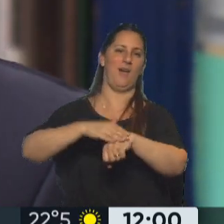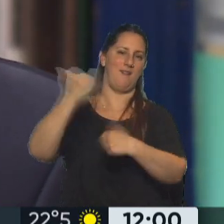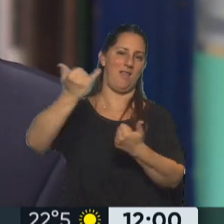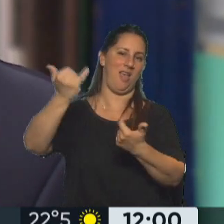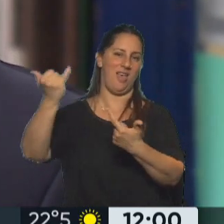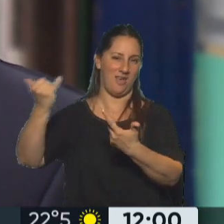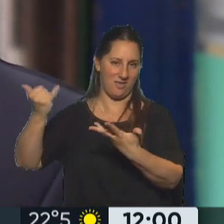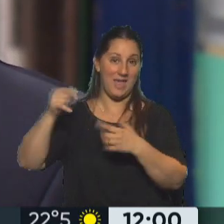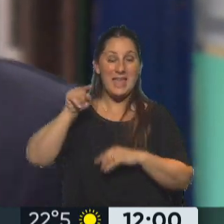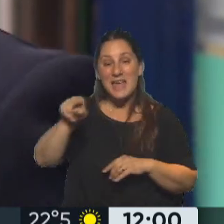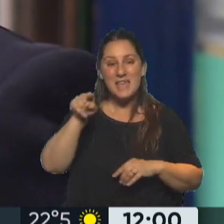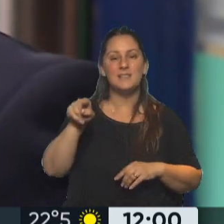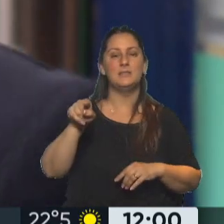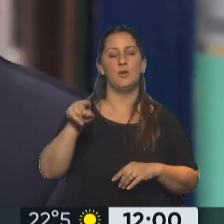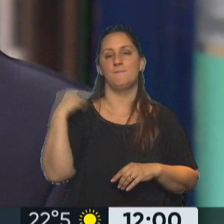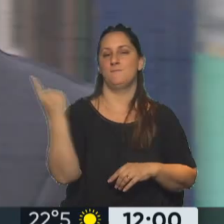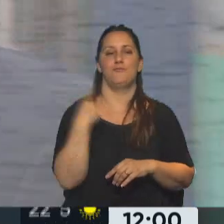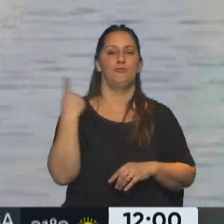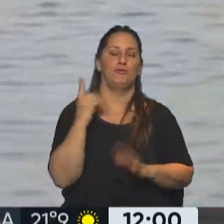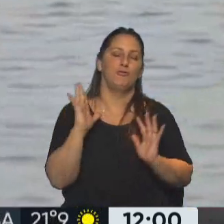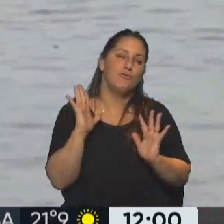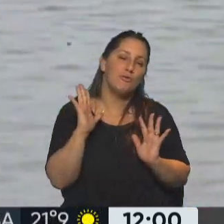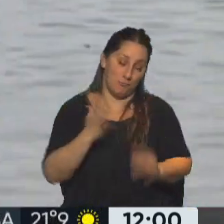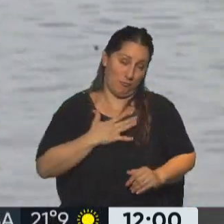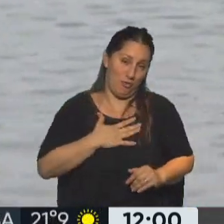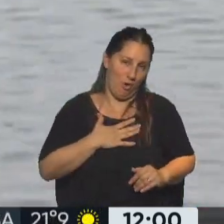eso es lo que, por lo menos de mi